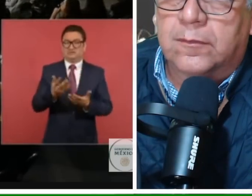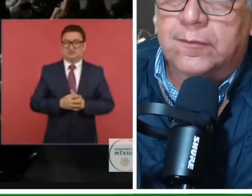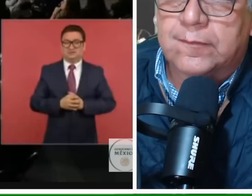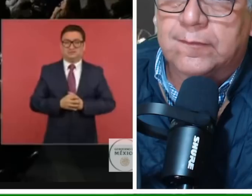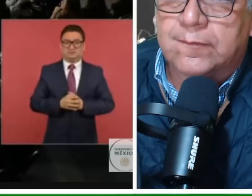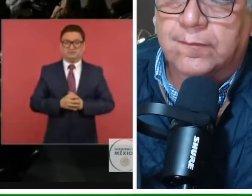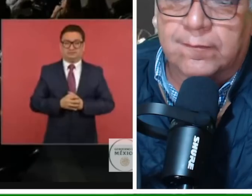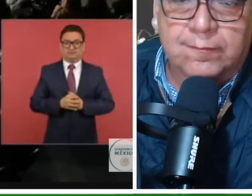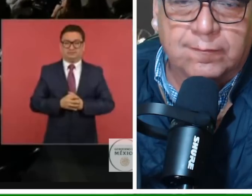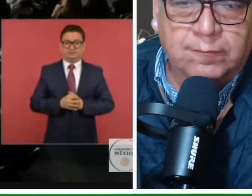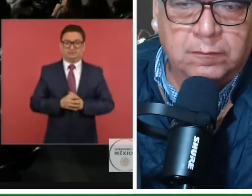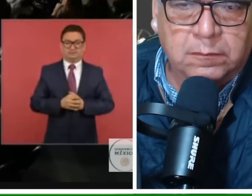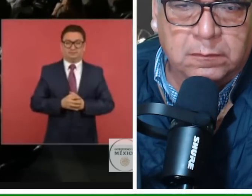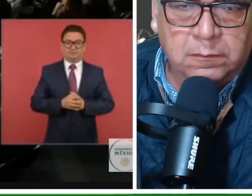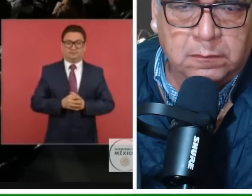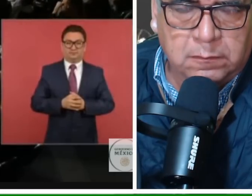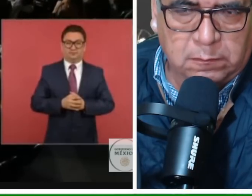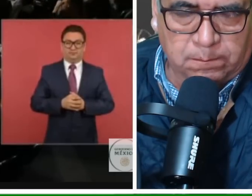¿Y qué